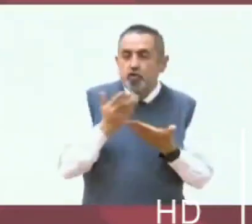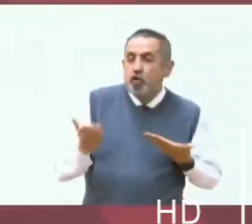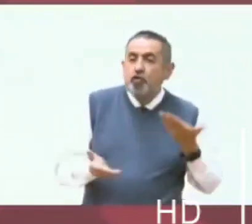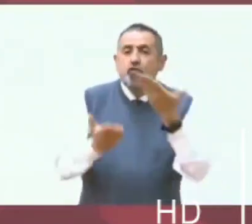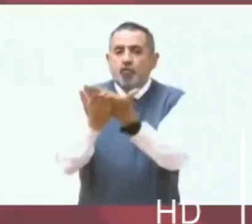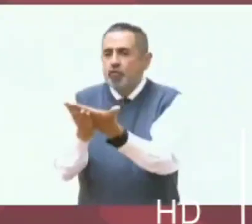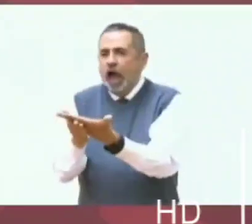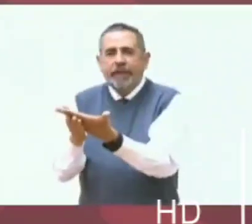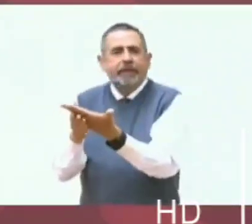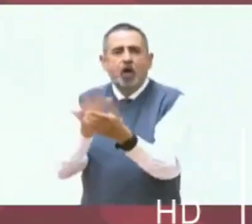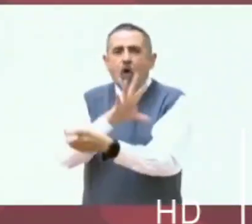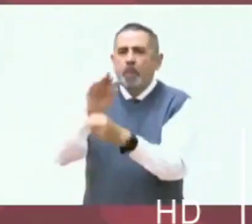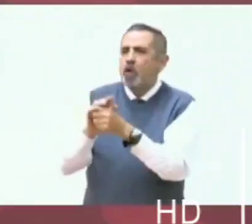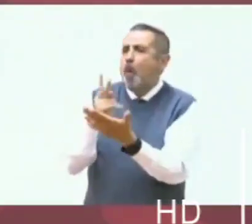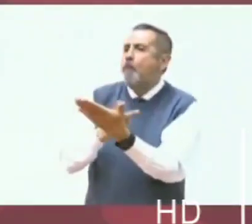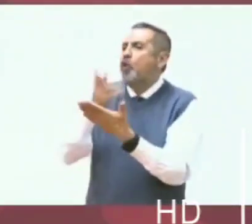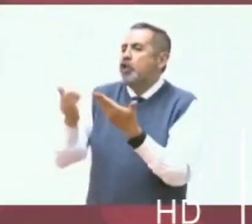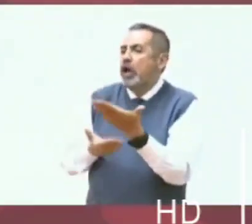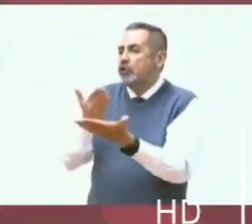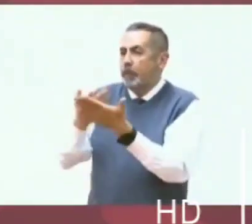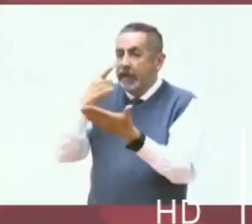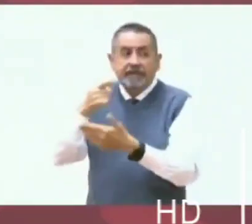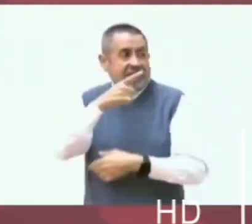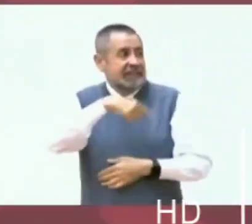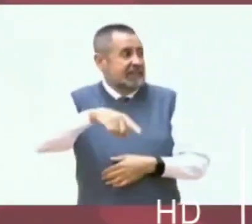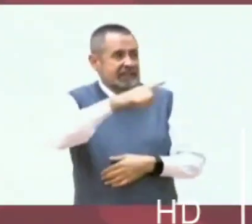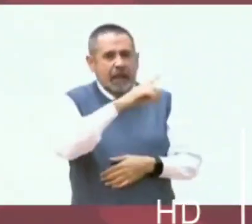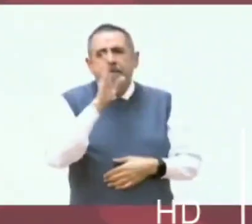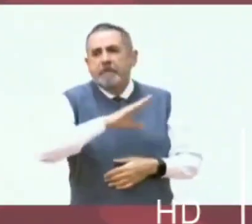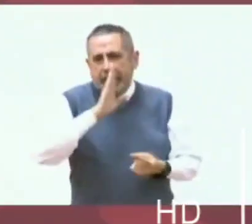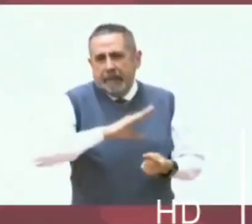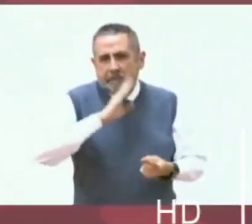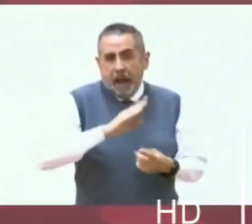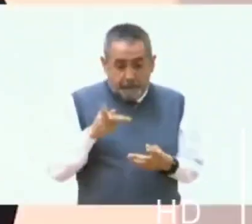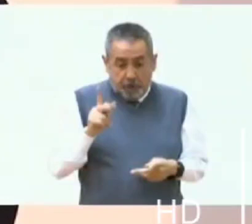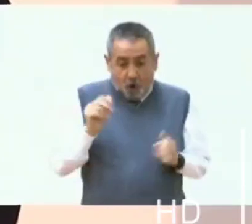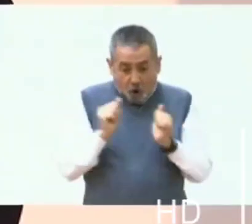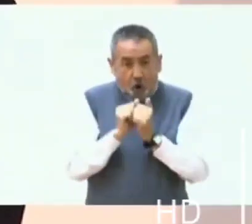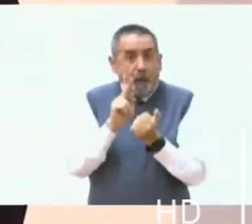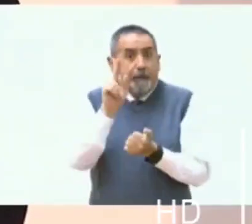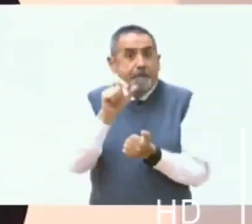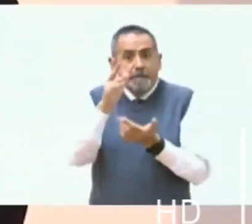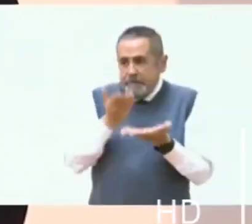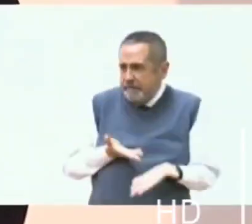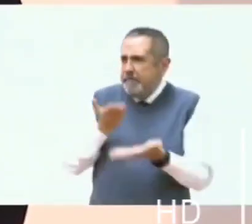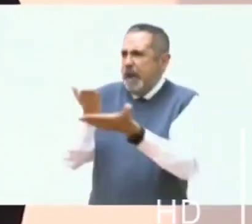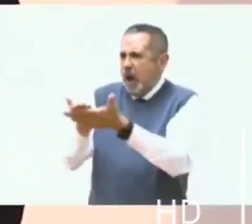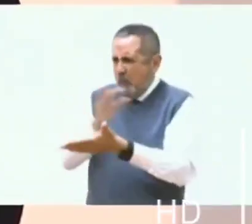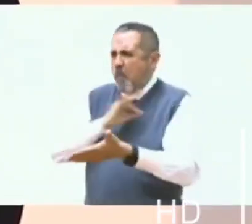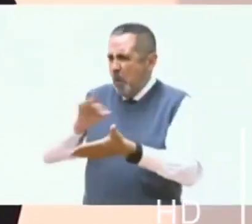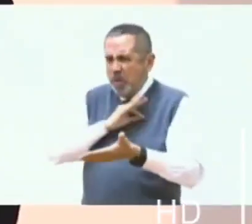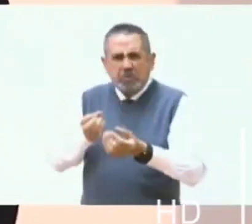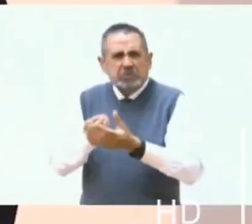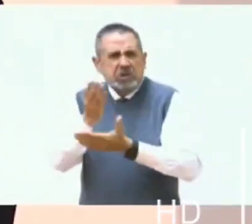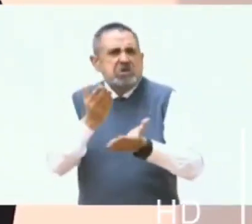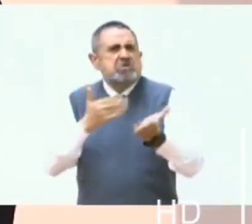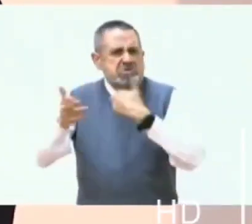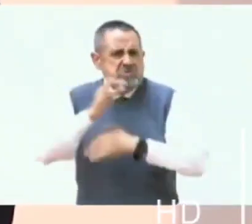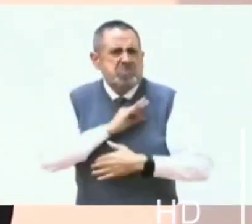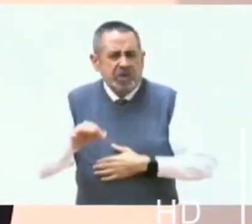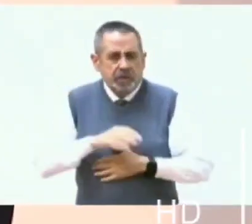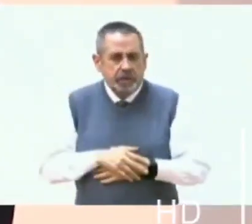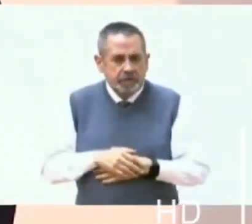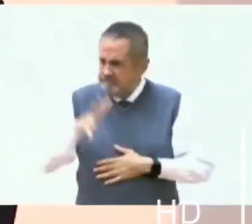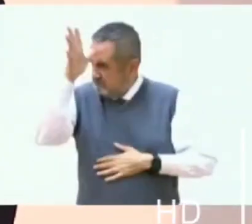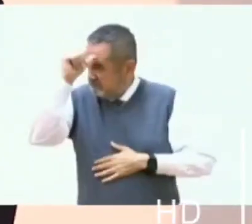tarea completa. A un lado del horror, la ilusión y la estrategia para salir adelante. El compromiso quedó